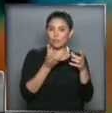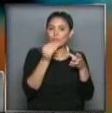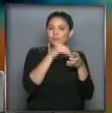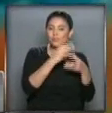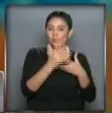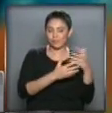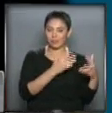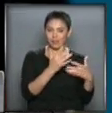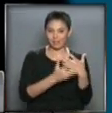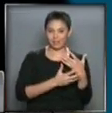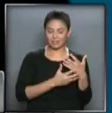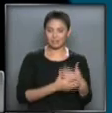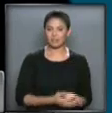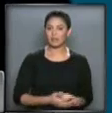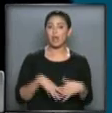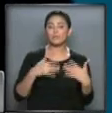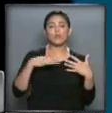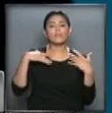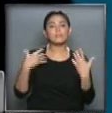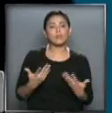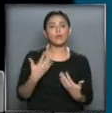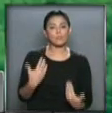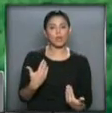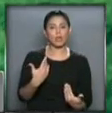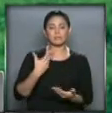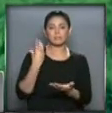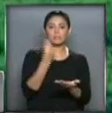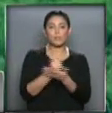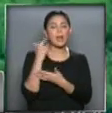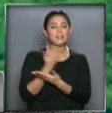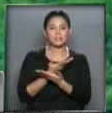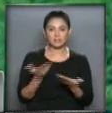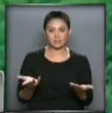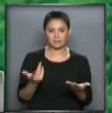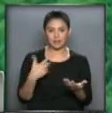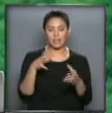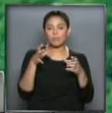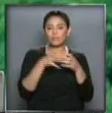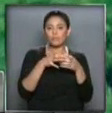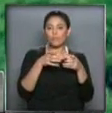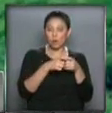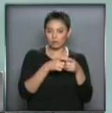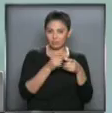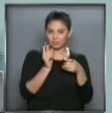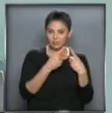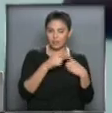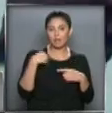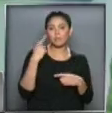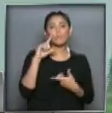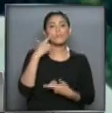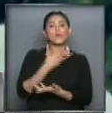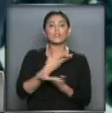que nos ha posibilitado, digamos, dar a conocer con este trick, si quieres, lo que nosotros